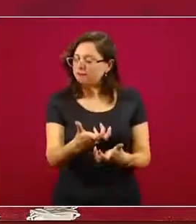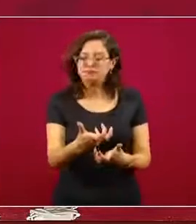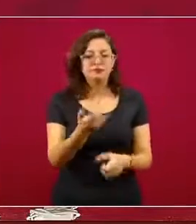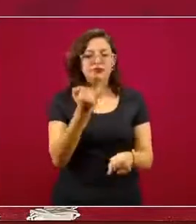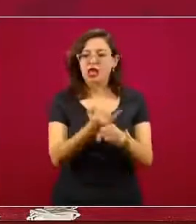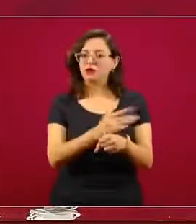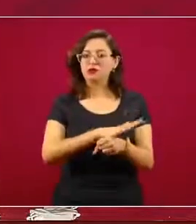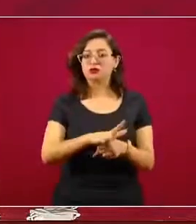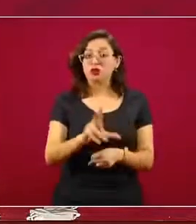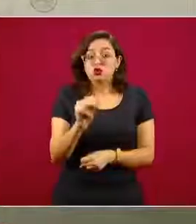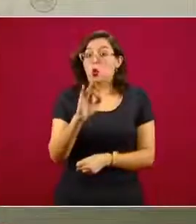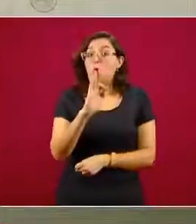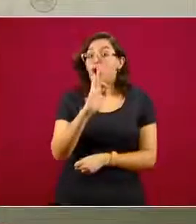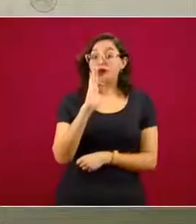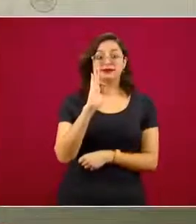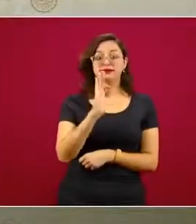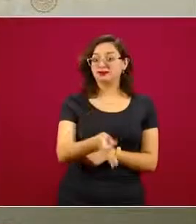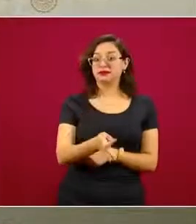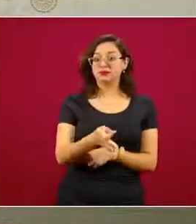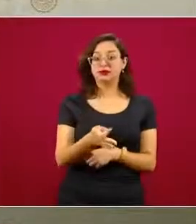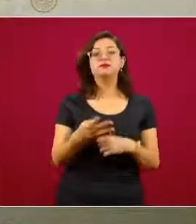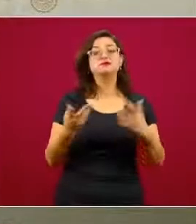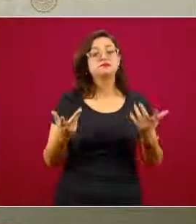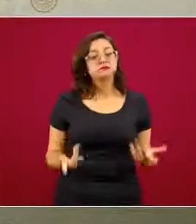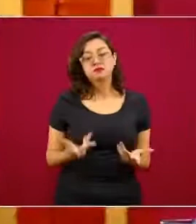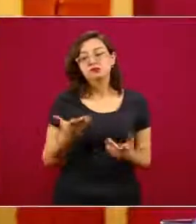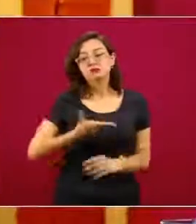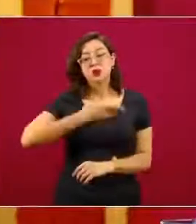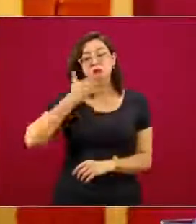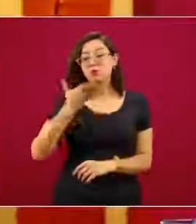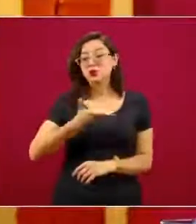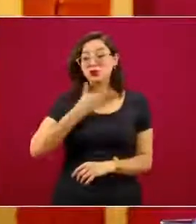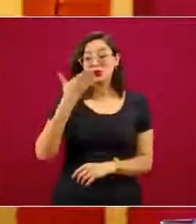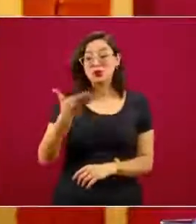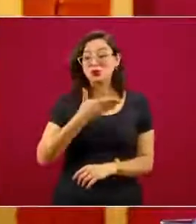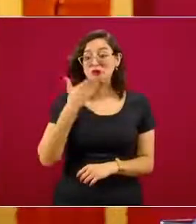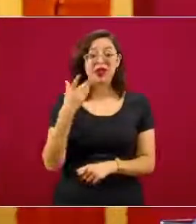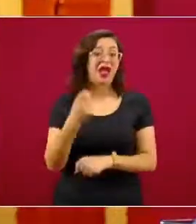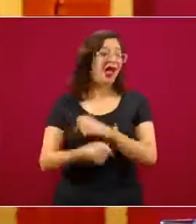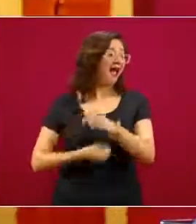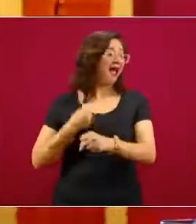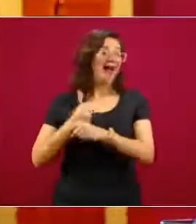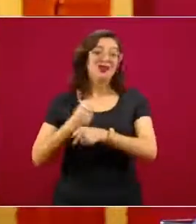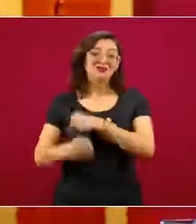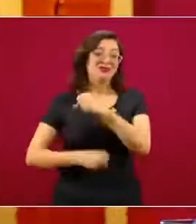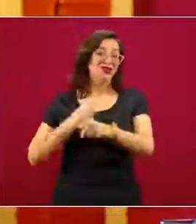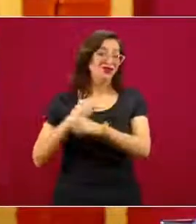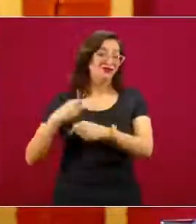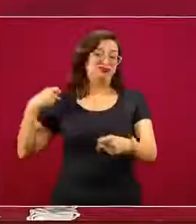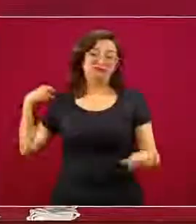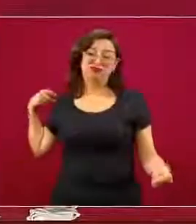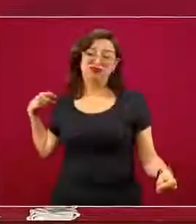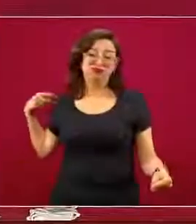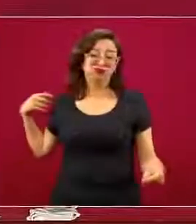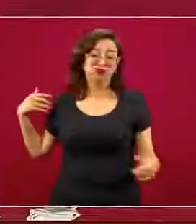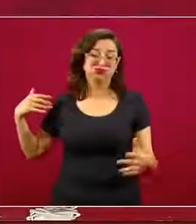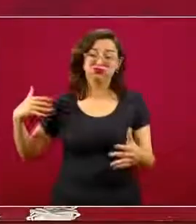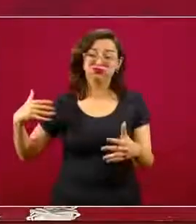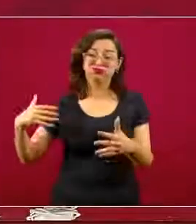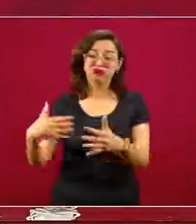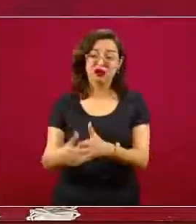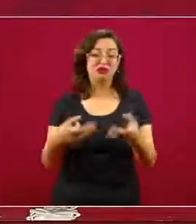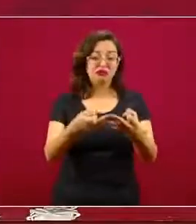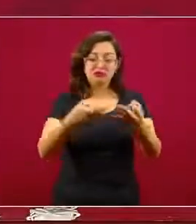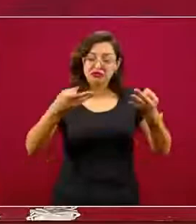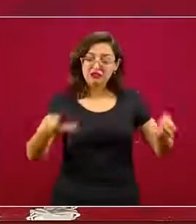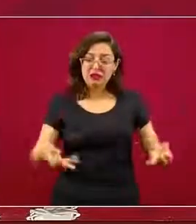las personas que fallecen. Y en cambio se prefiere por cientos de años, quizá milenios, el inhumarlos, el